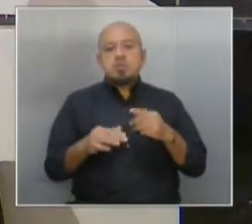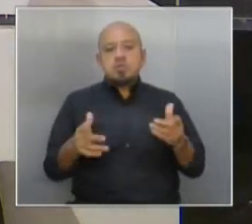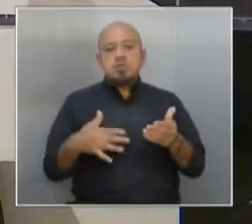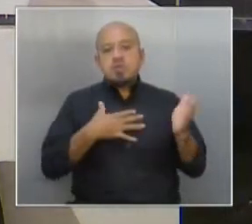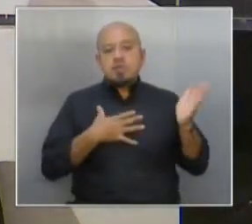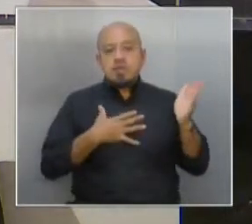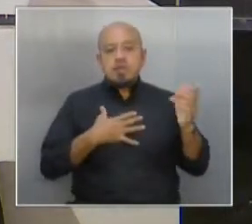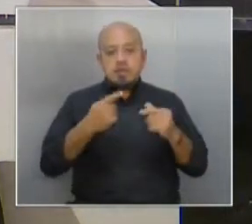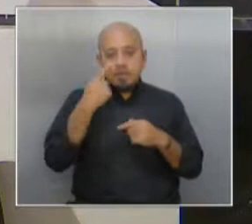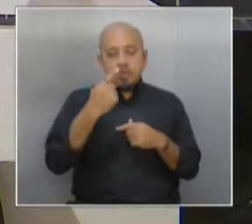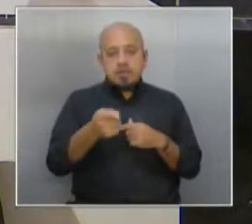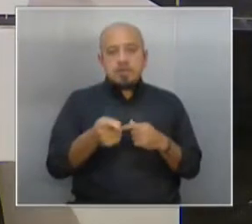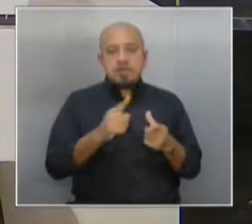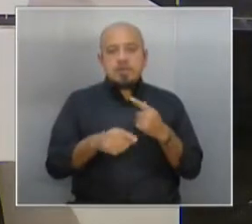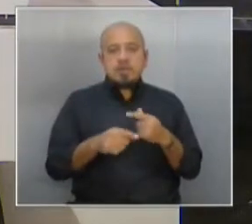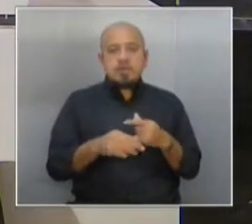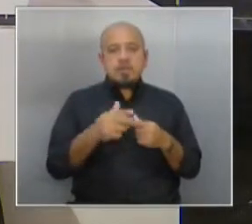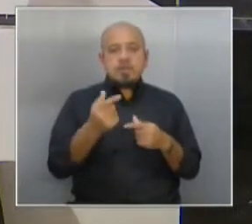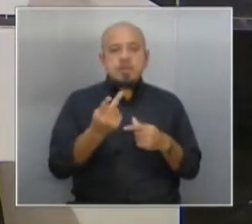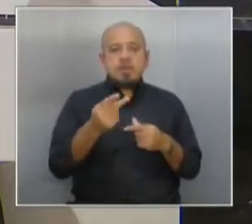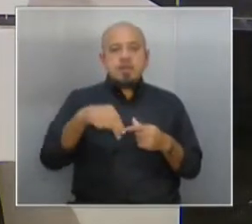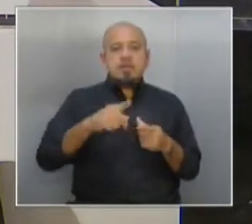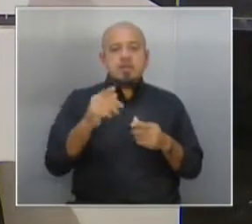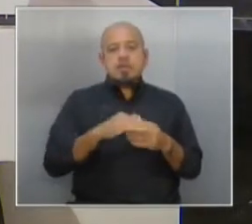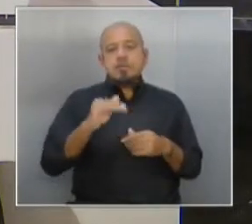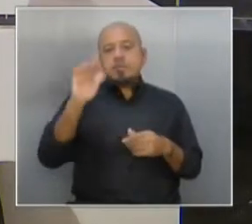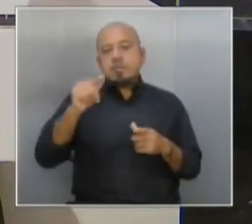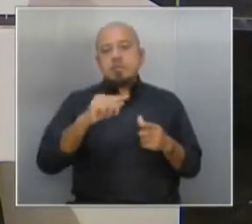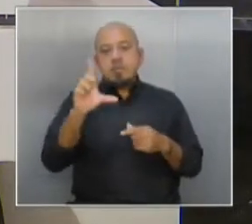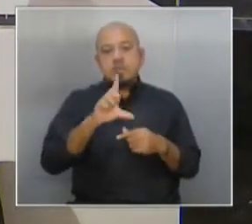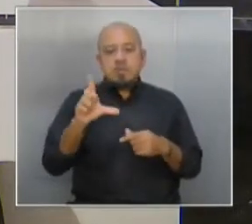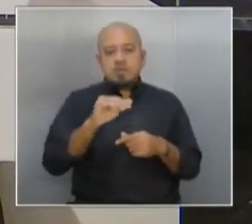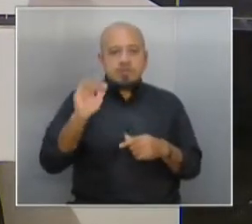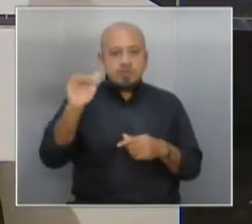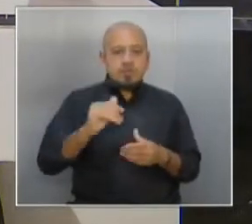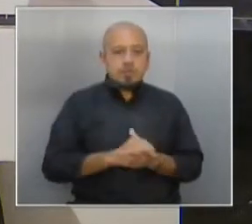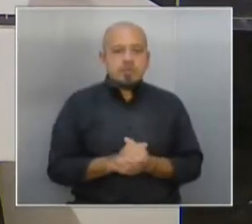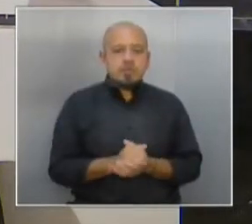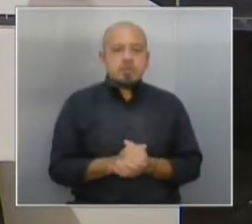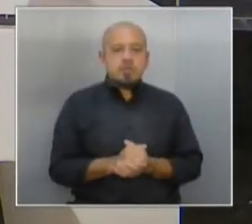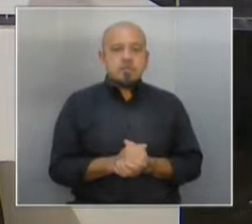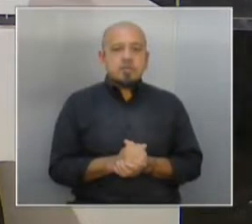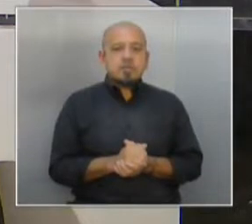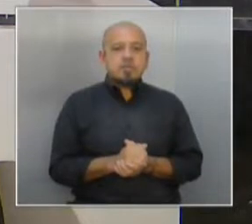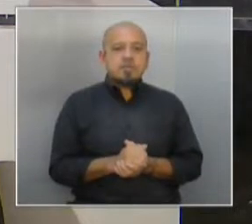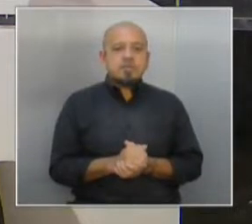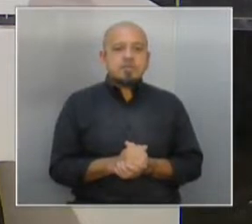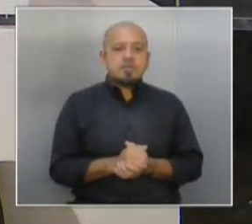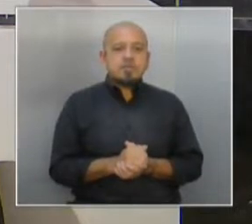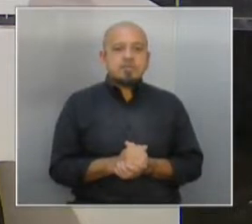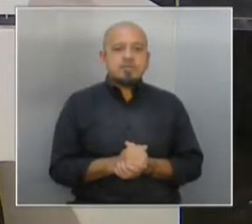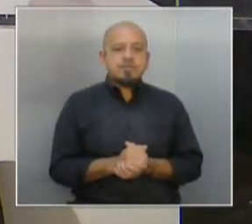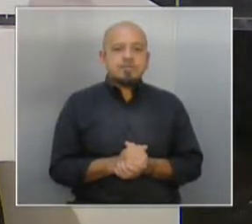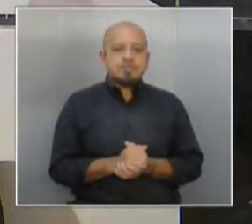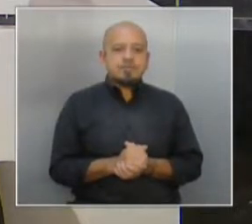bailarina que protagoniza el clip es Ann Ball. Nos vemos el lunes. Tengan buen fin de semana. Con lluvia, sin lluvia, disfruten. Claro que sí.